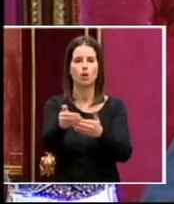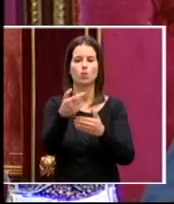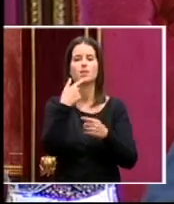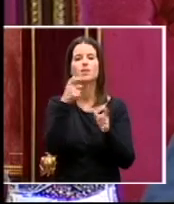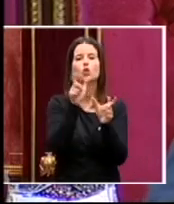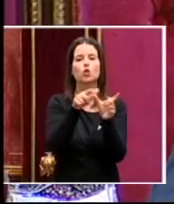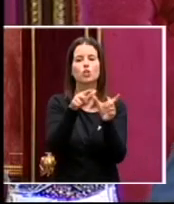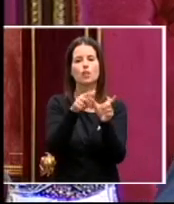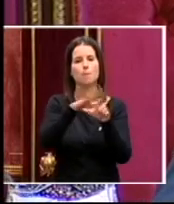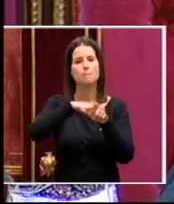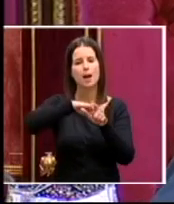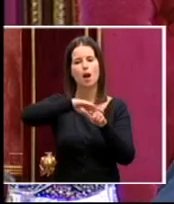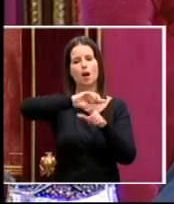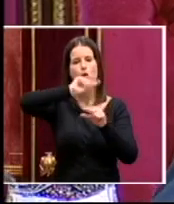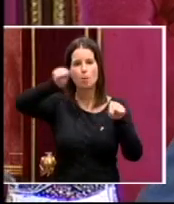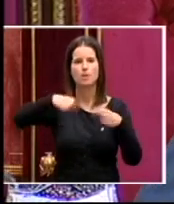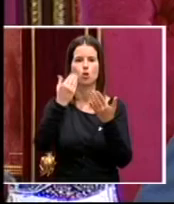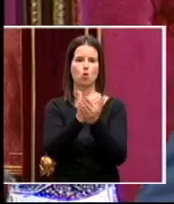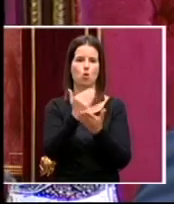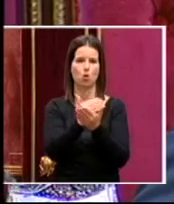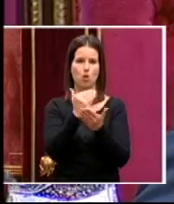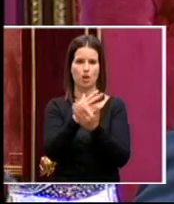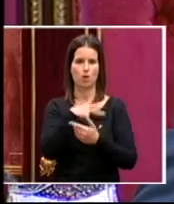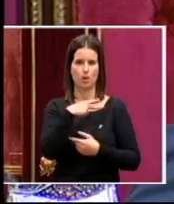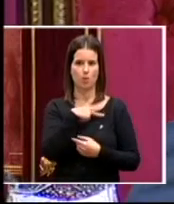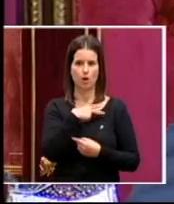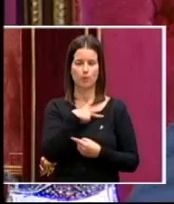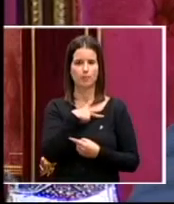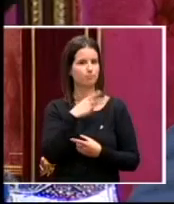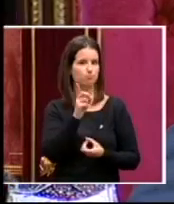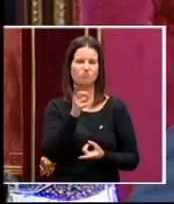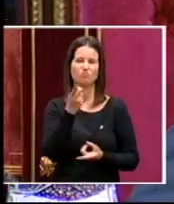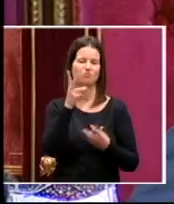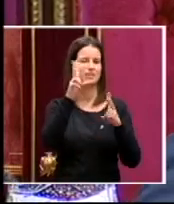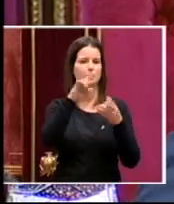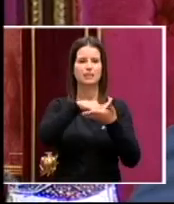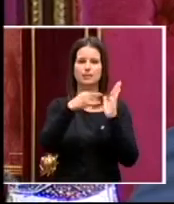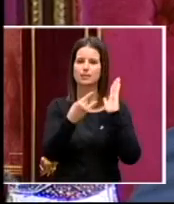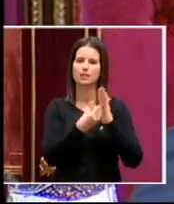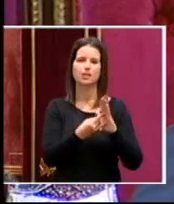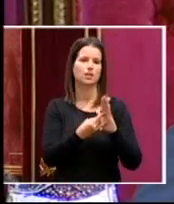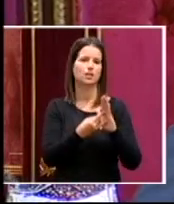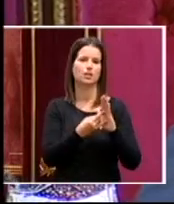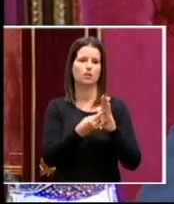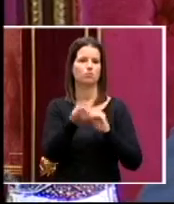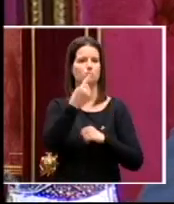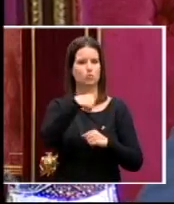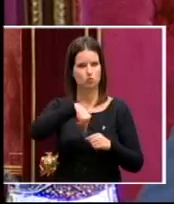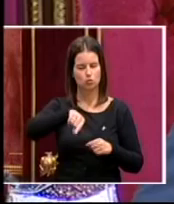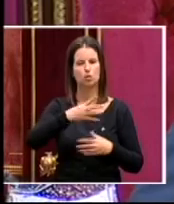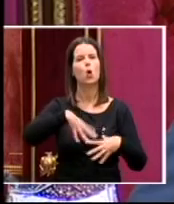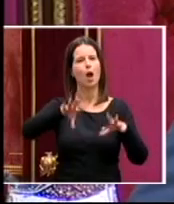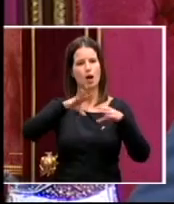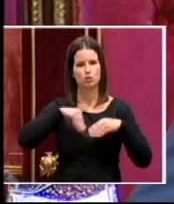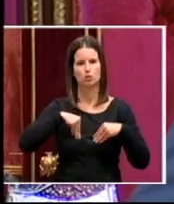el convenio con el Colegio de Abogados. Es una cuestión puramente técnica, asumiendo de entrada, ya digo, la